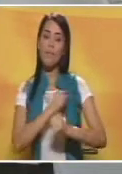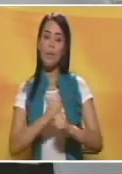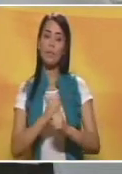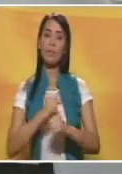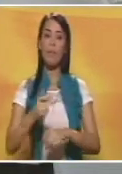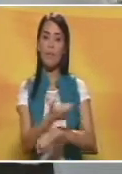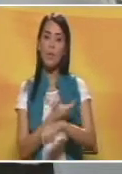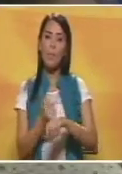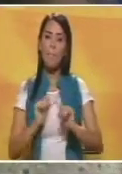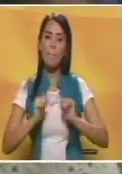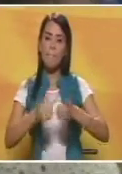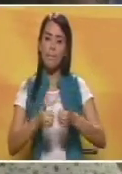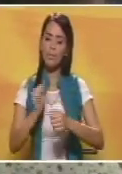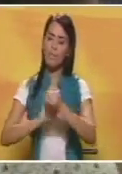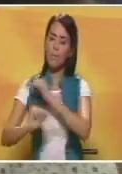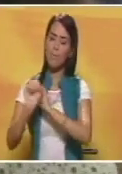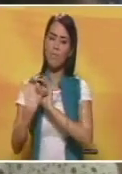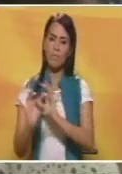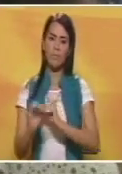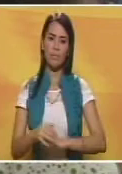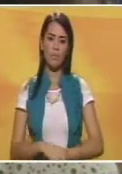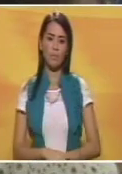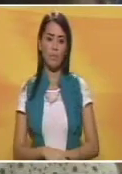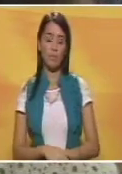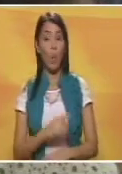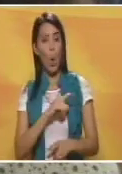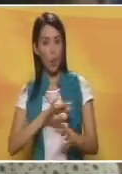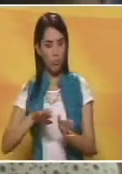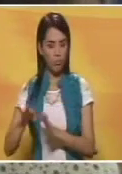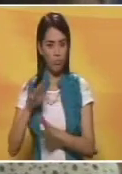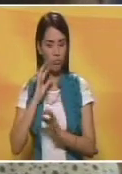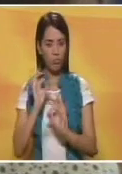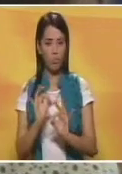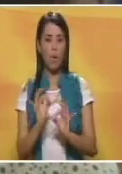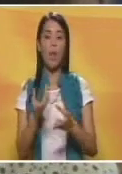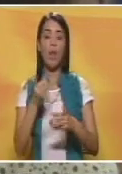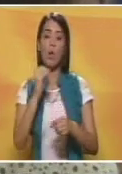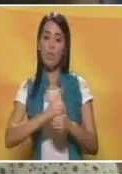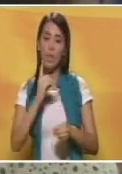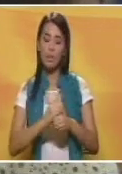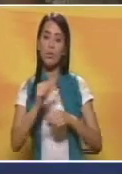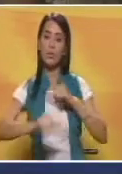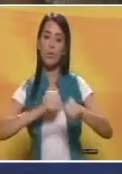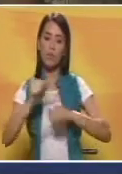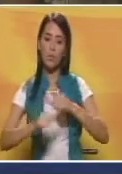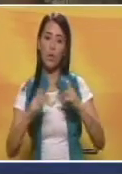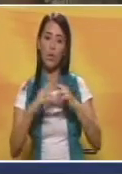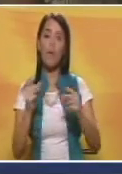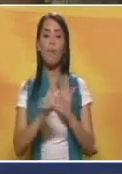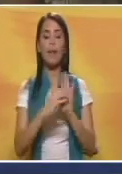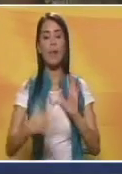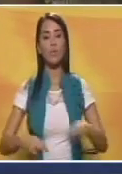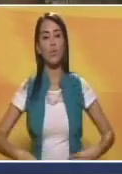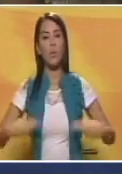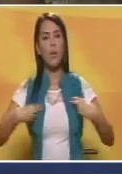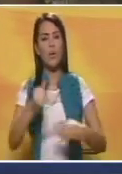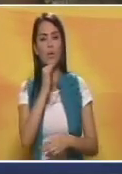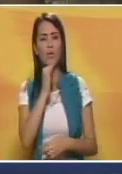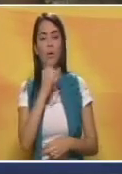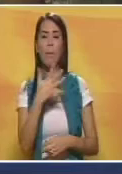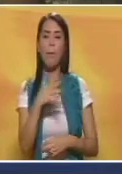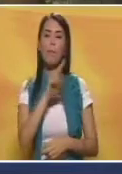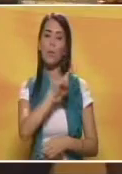gobierno habrían iniciado una ofensiva armada por otra parte de datos de la asociación nicaragüense pro derechos humanos indican que al menos